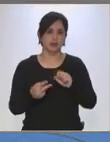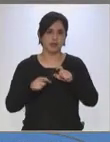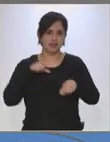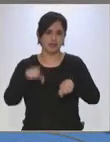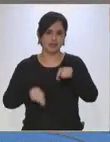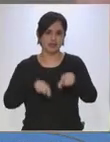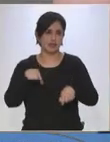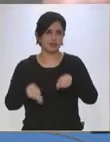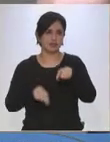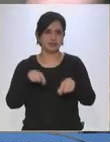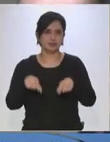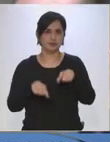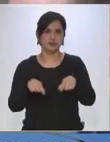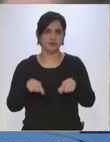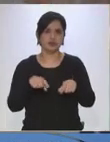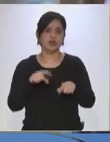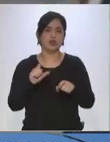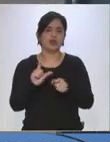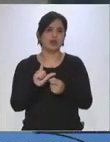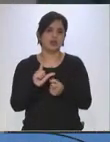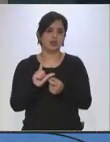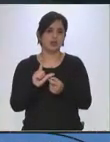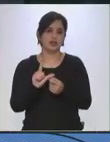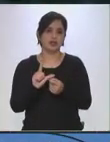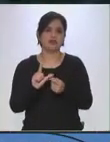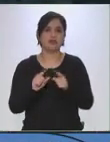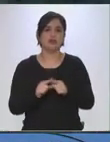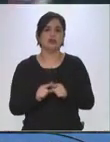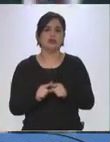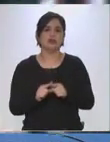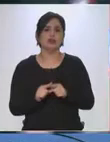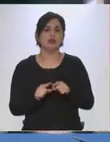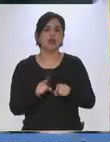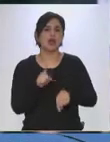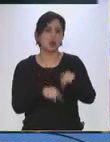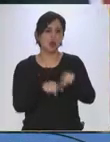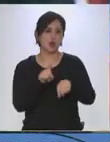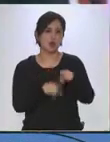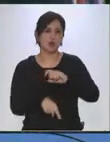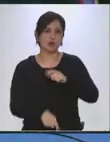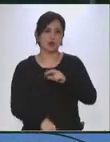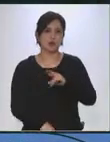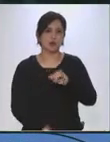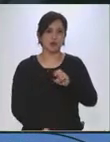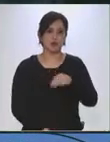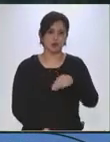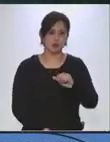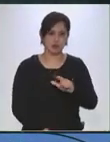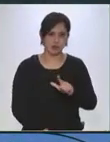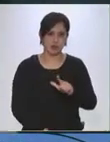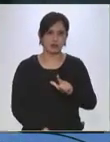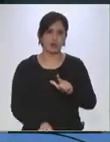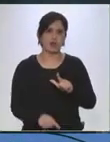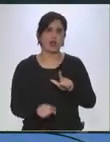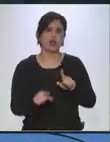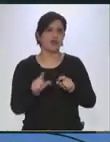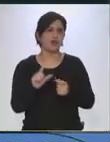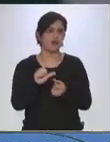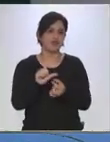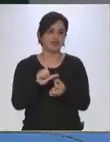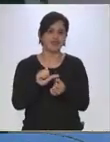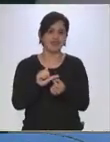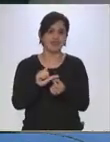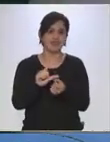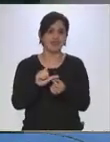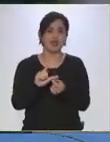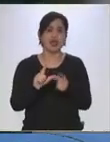y por supuesto a los foleo listas primos grimalt tan identificados con linares a todos ustedes